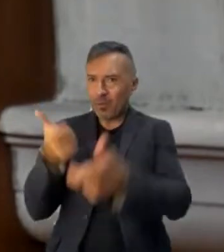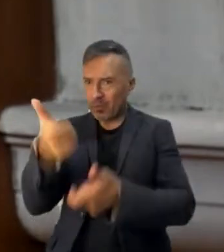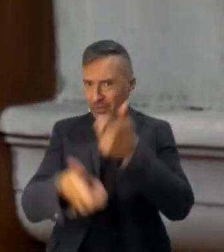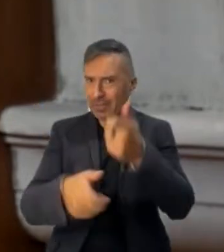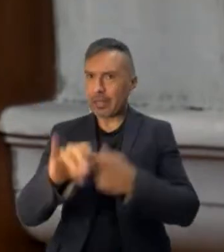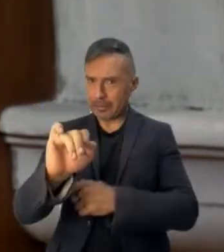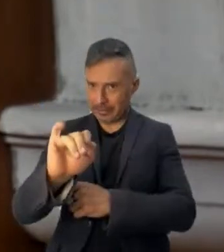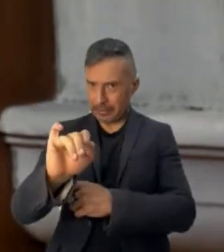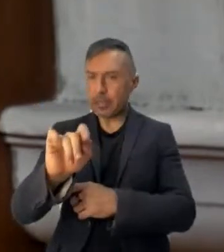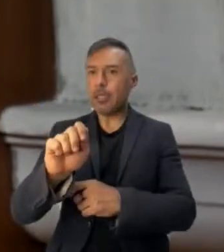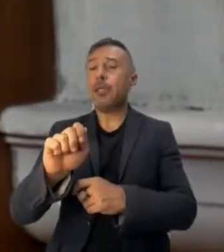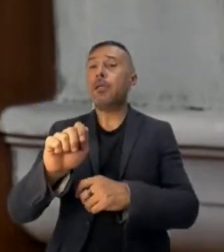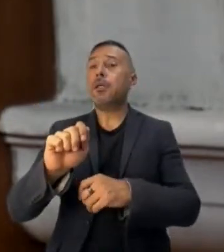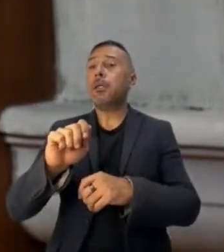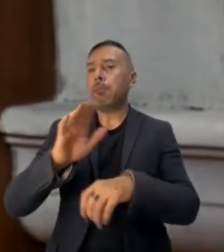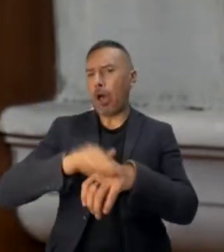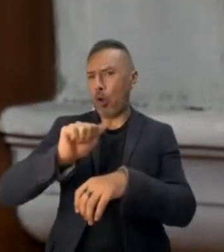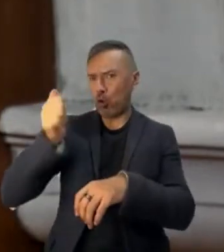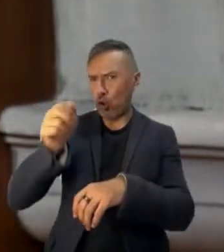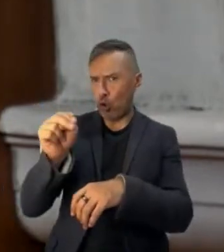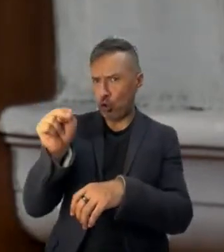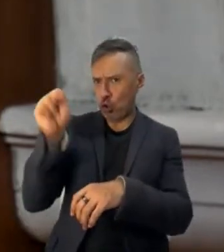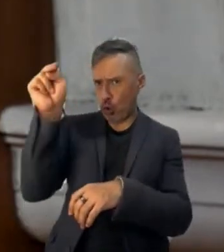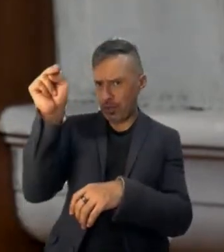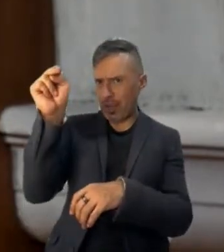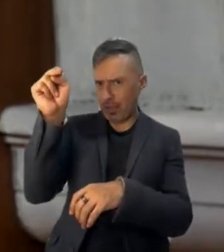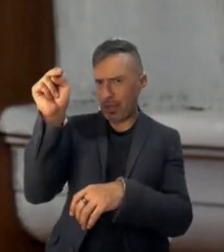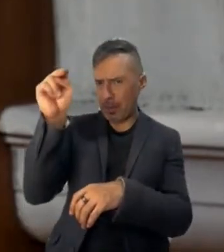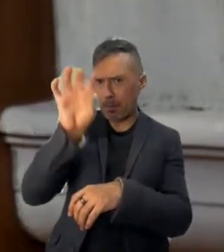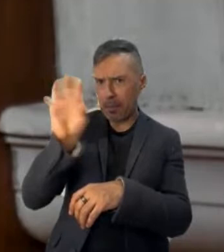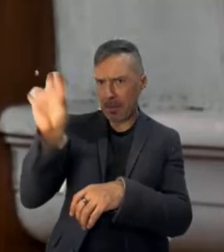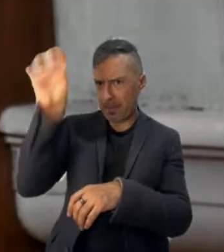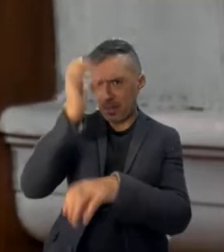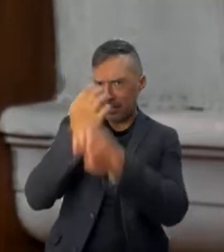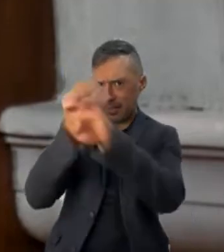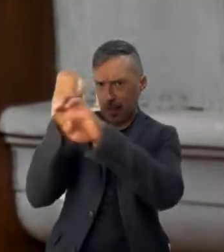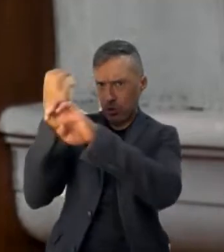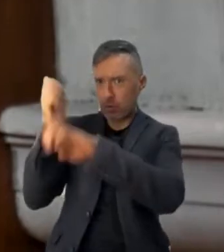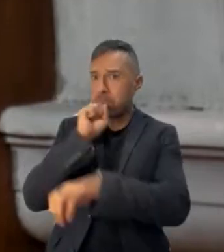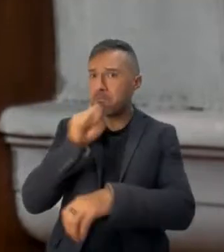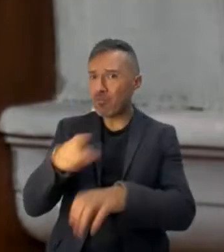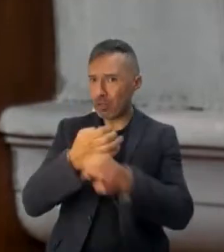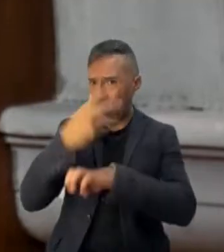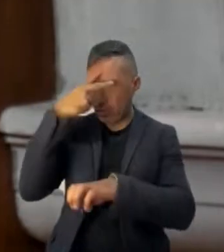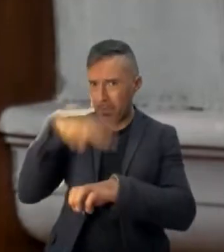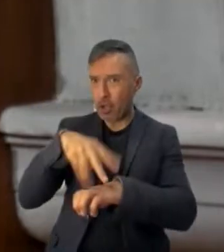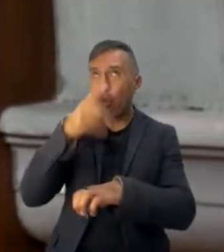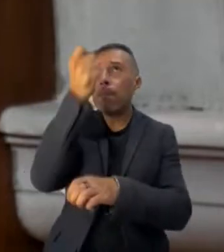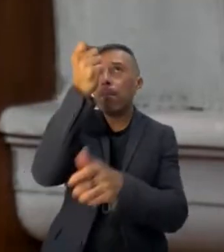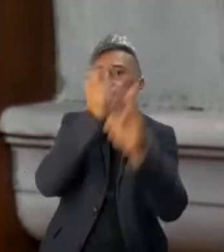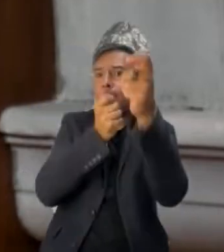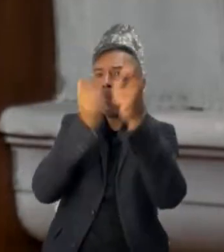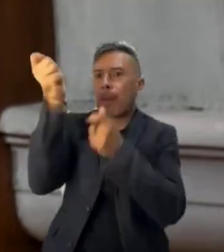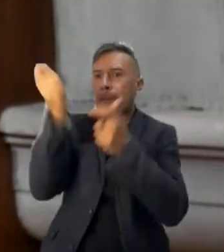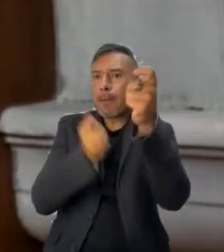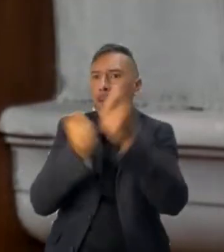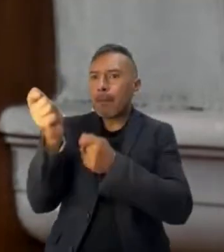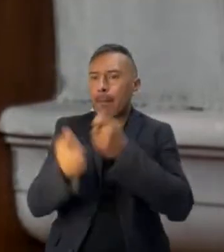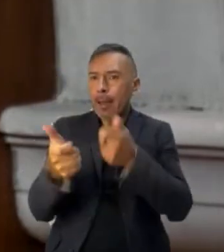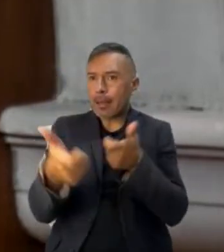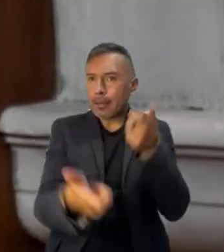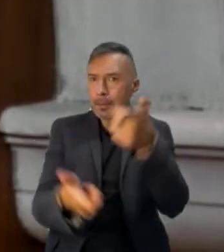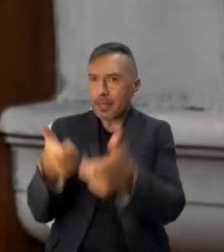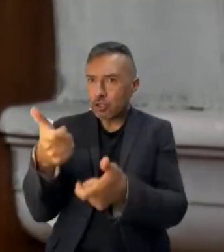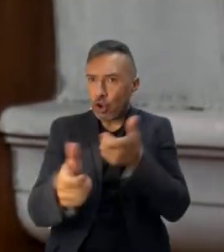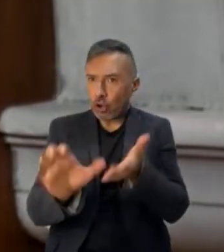y, en este caso, del Estado de México. Pero miren, sobre todo las empresas de talla internacional,